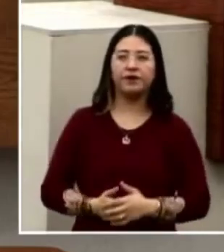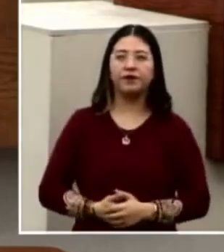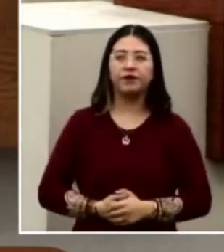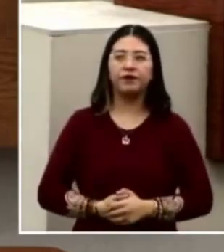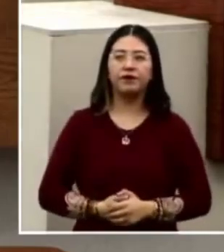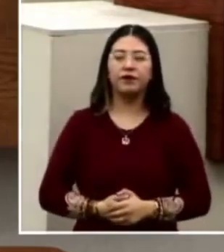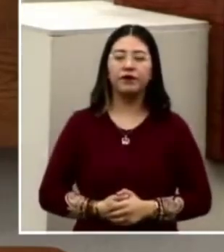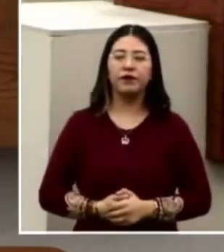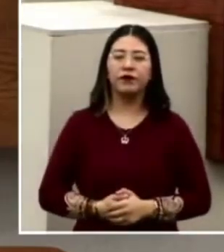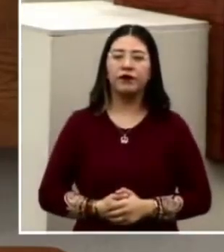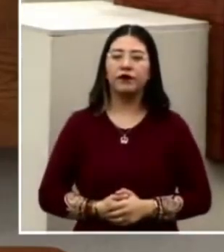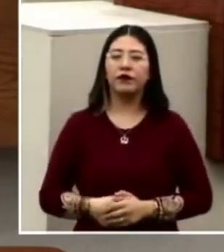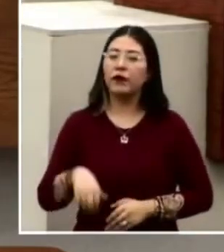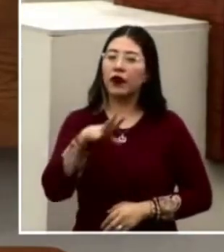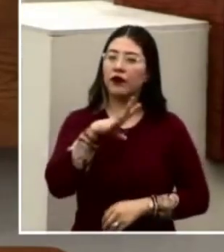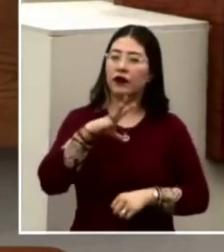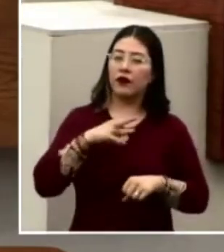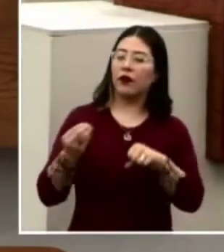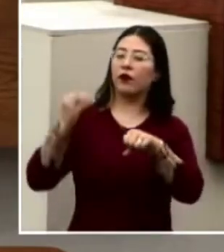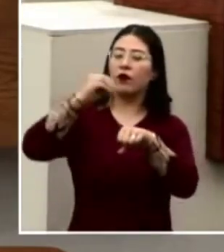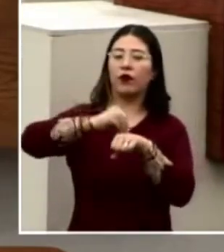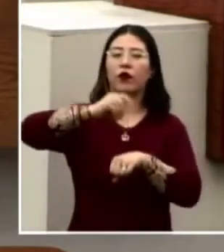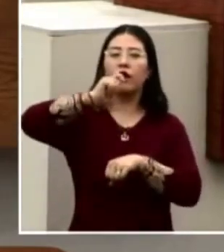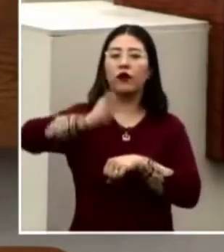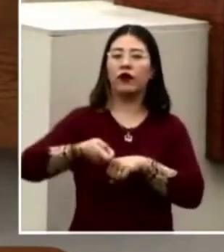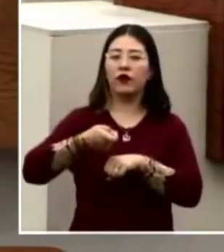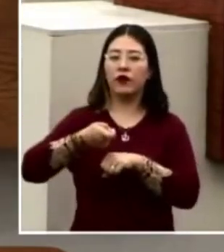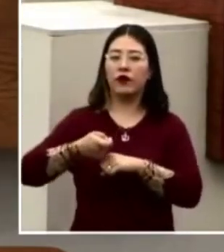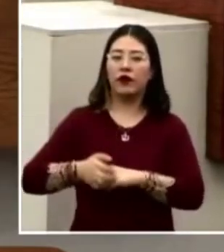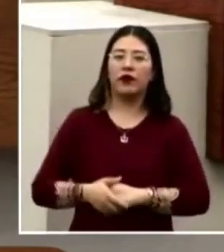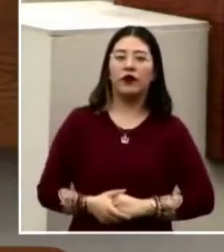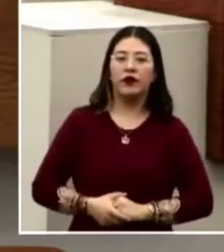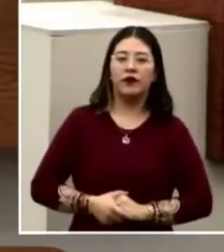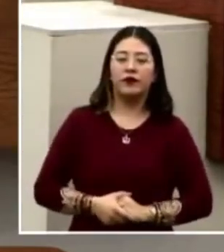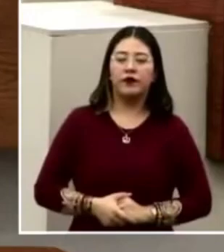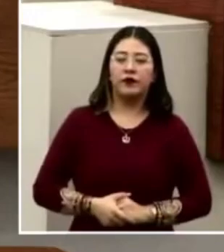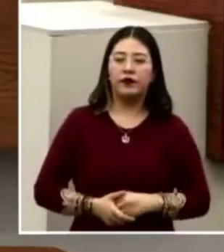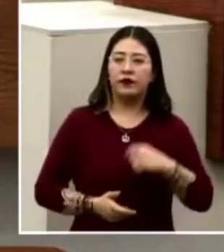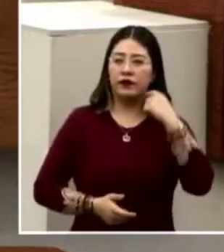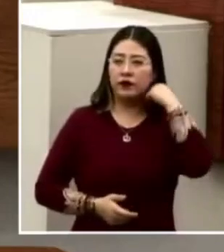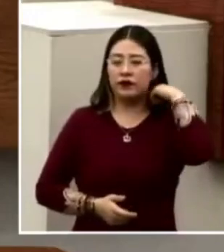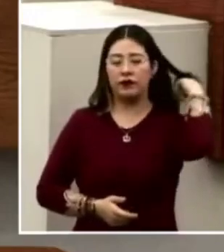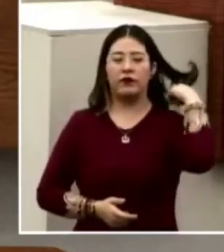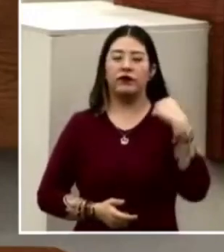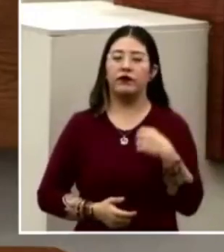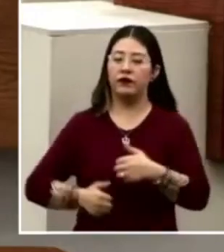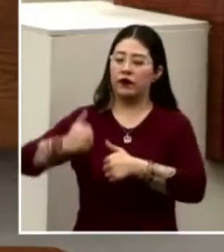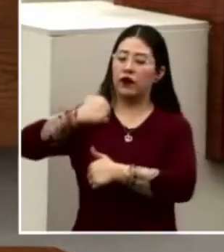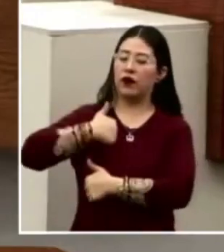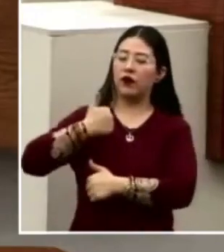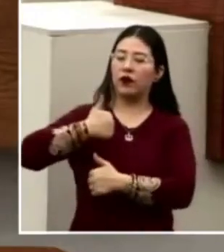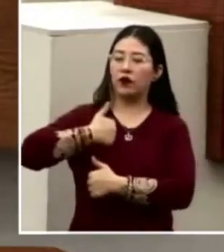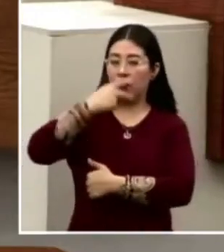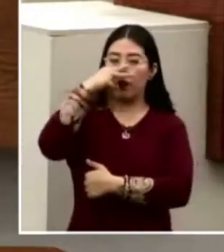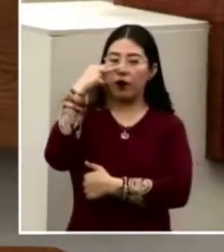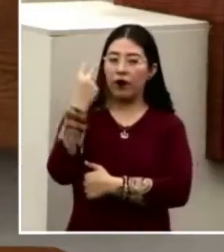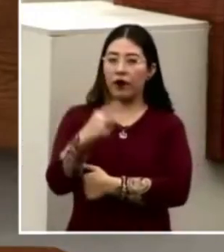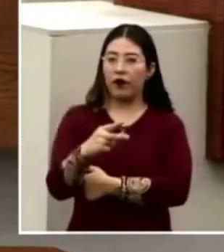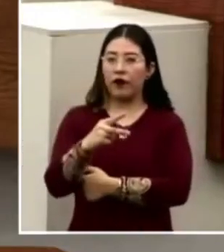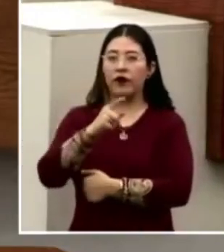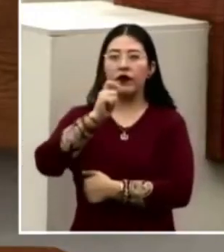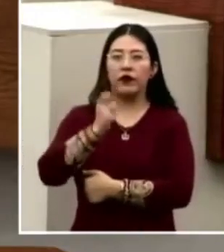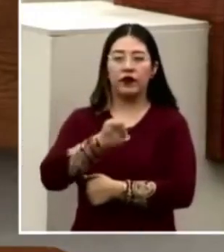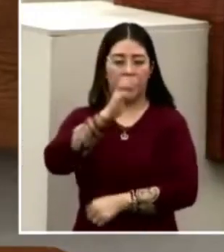aquí plasmado algo que es un referente en el Ejército Mexicano de nuestros tiempos, y es